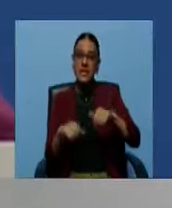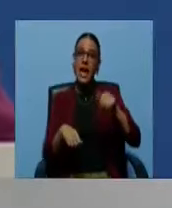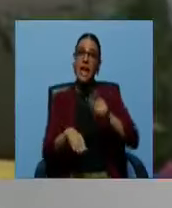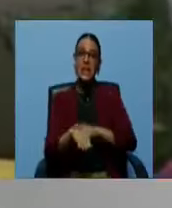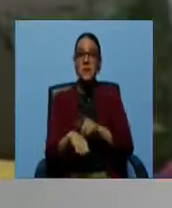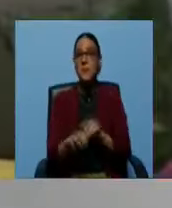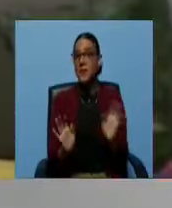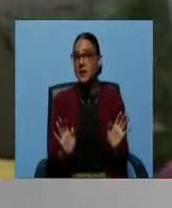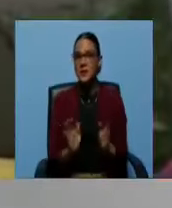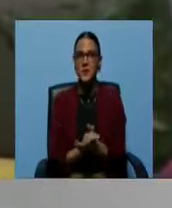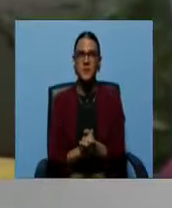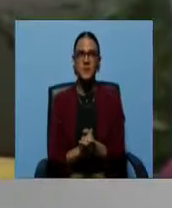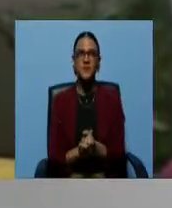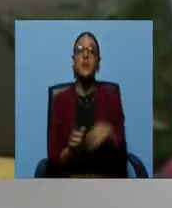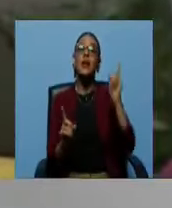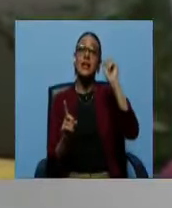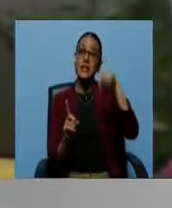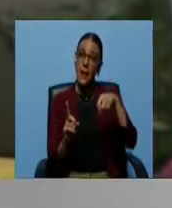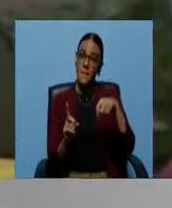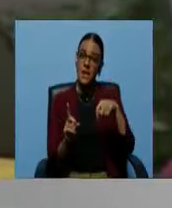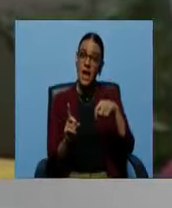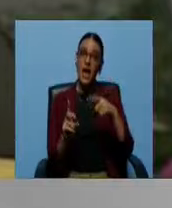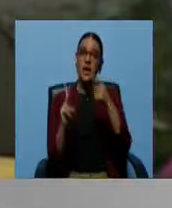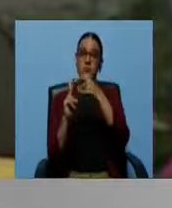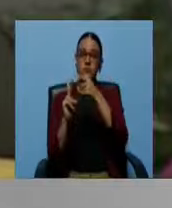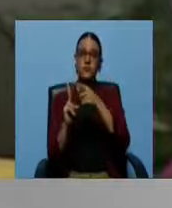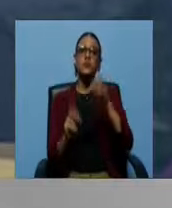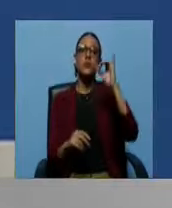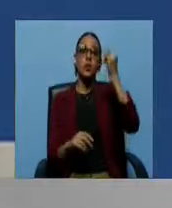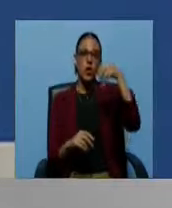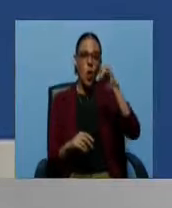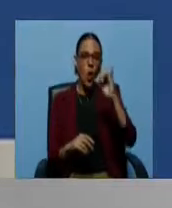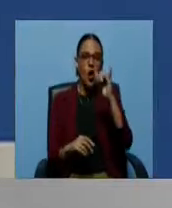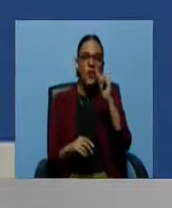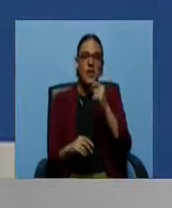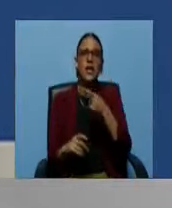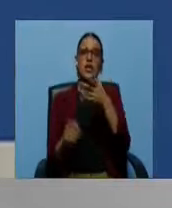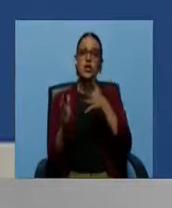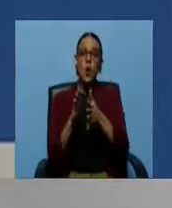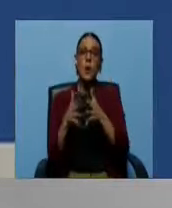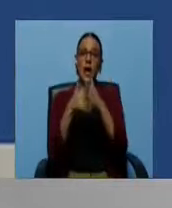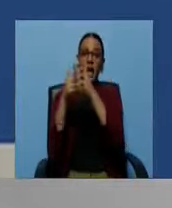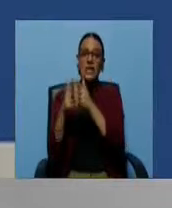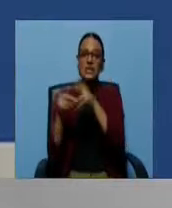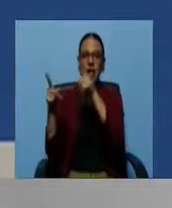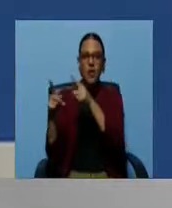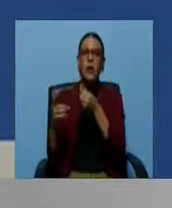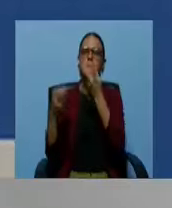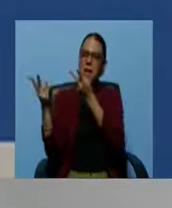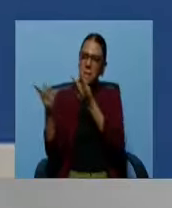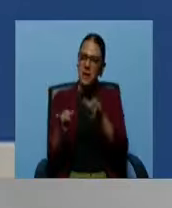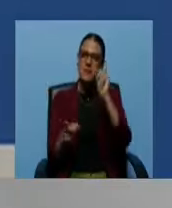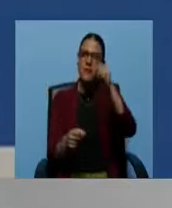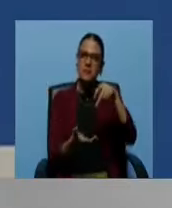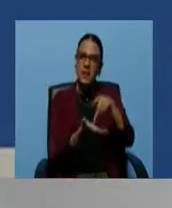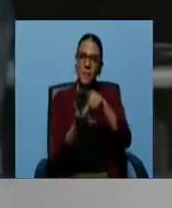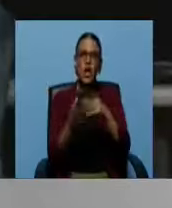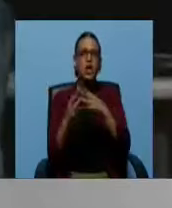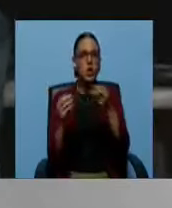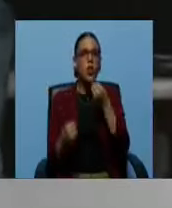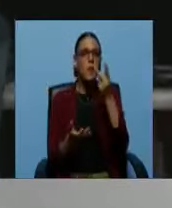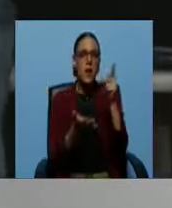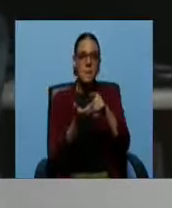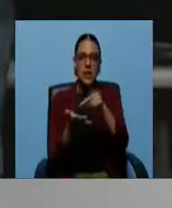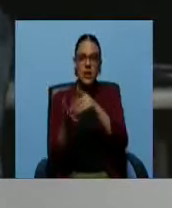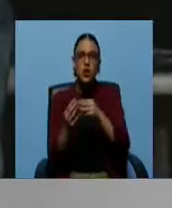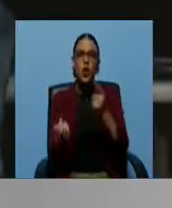días. Y también a Jody Ding, académica y escritora de Estados Unidos. Bienvenida. Bienvenidos todos, hermanos y